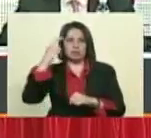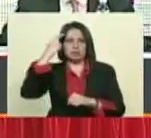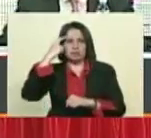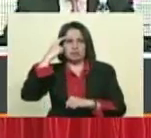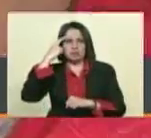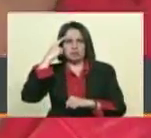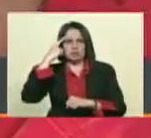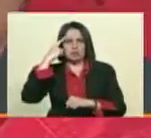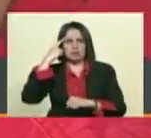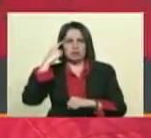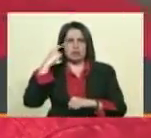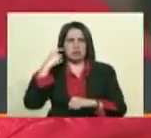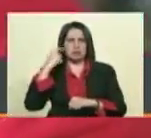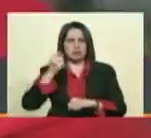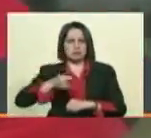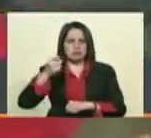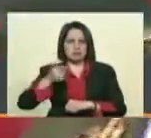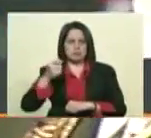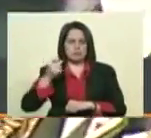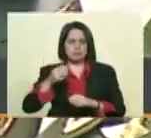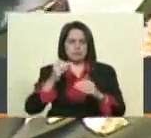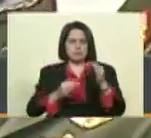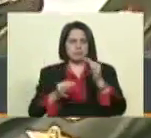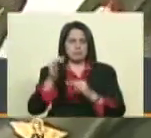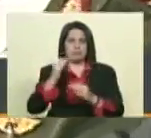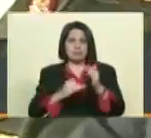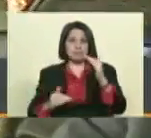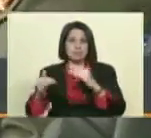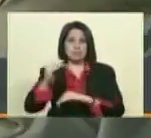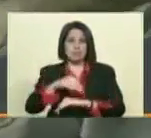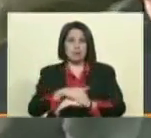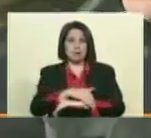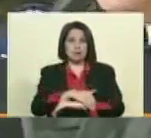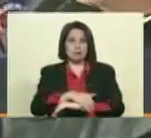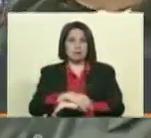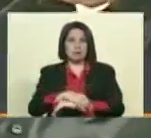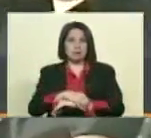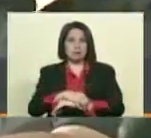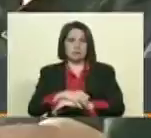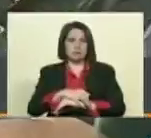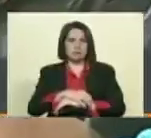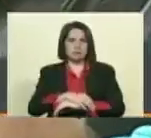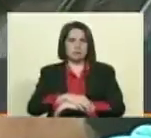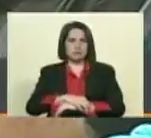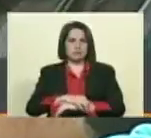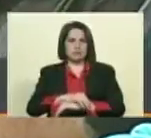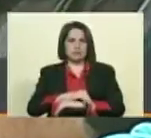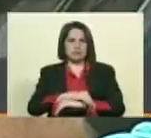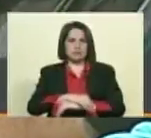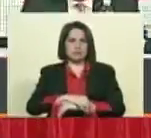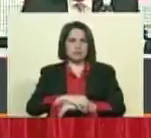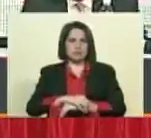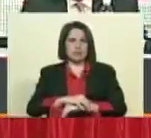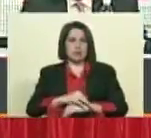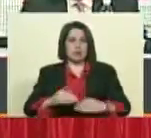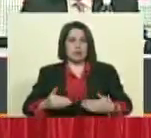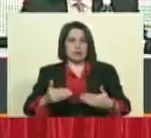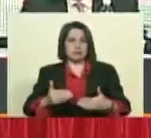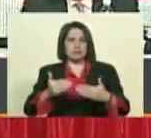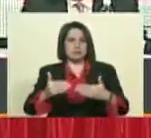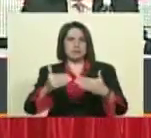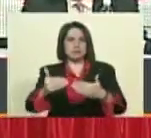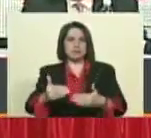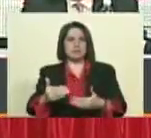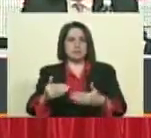Supremo, quisiera que nos diera un saludo, el presidente Michael Moreno, ha avanzado mucho en el estudio y la articulación